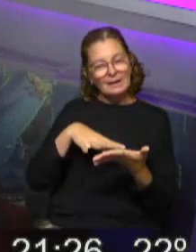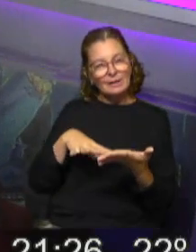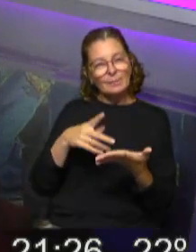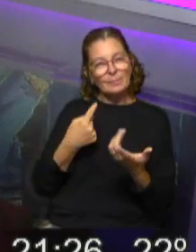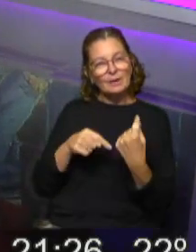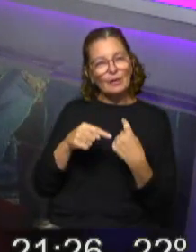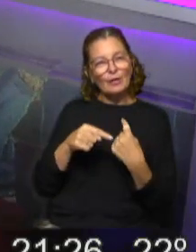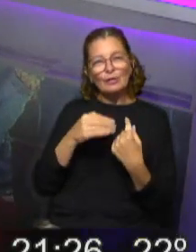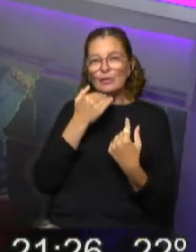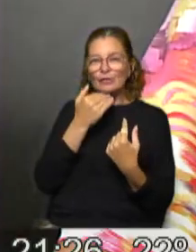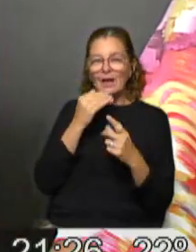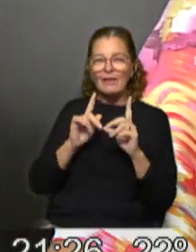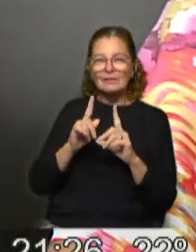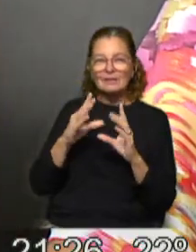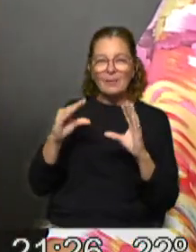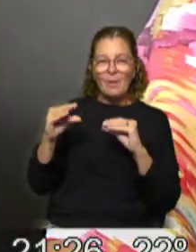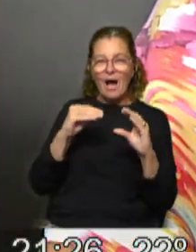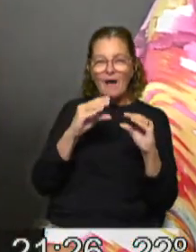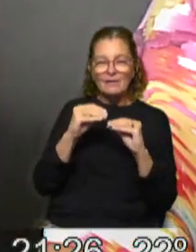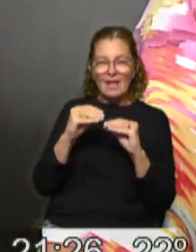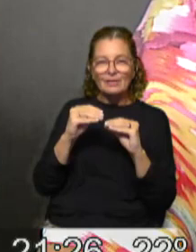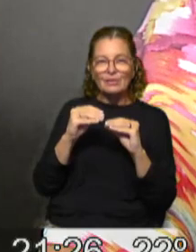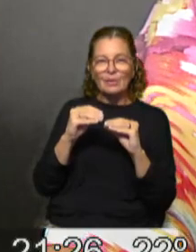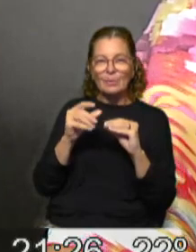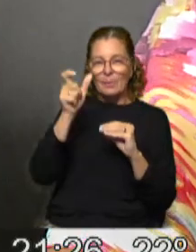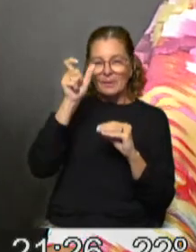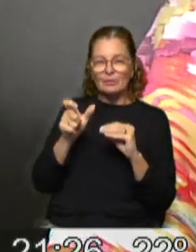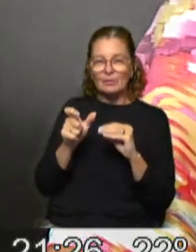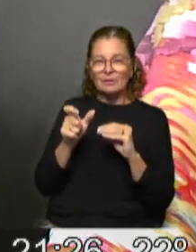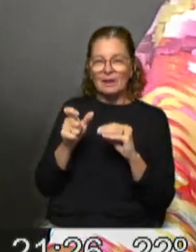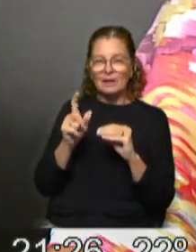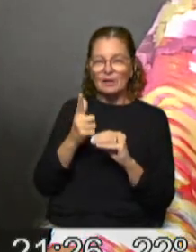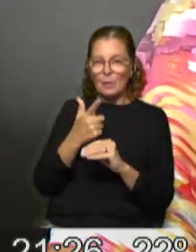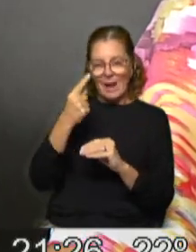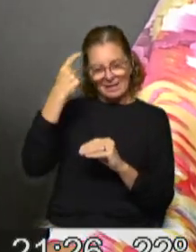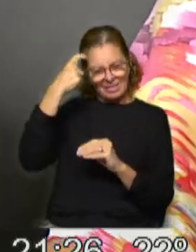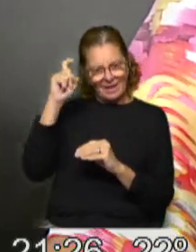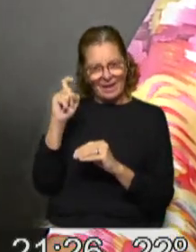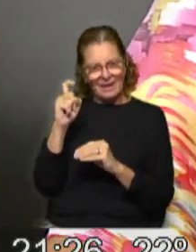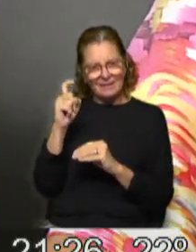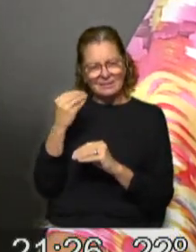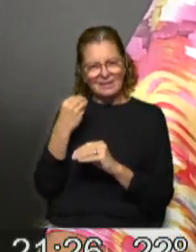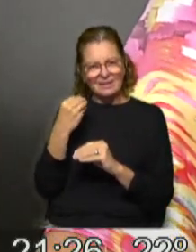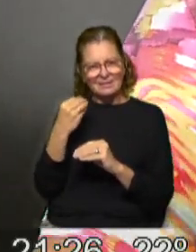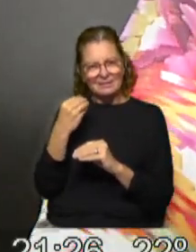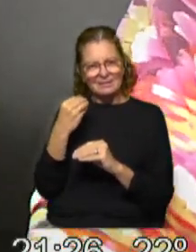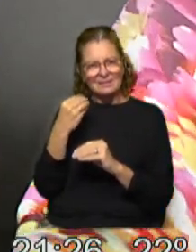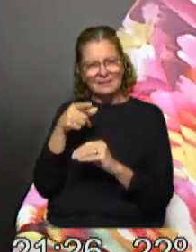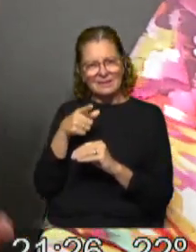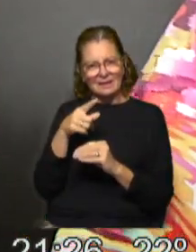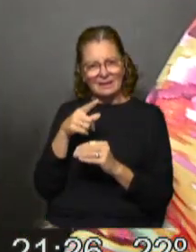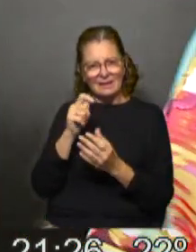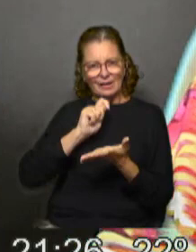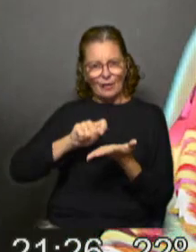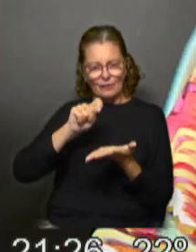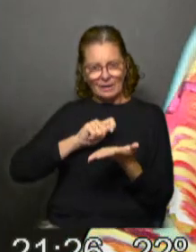estamos pecando de estar hablando de lleno, de repente gente que no tiene mucha idea de qué va la